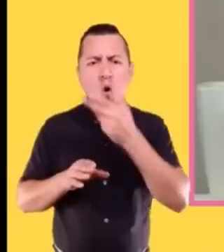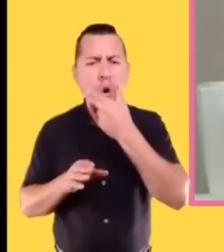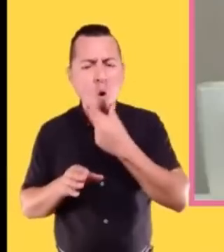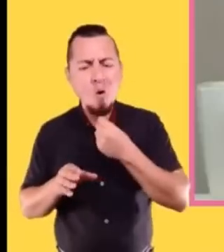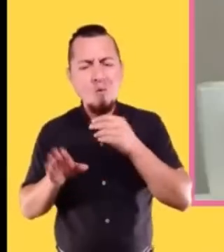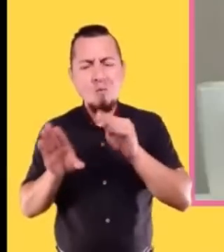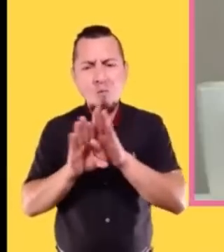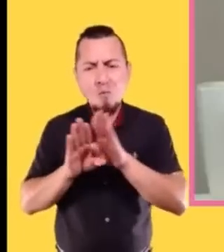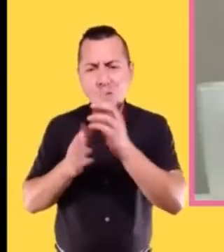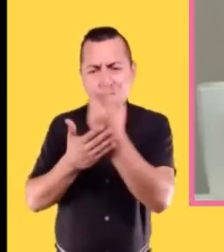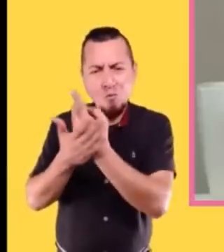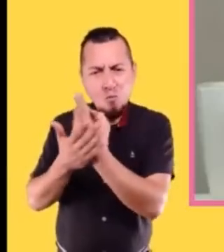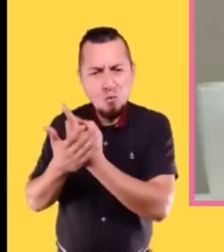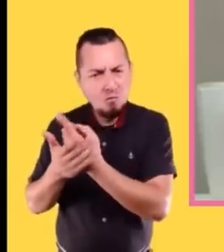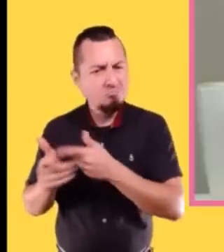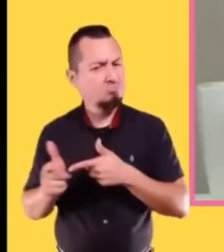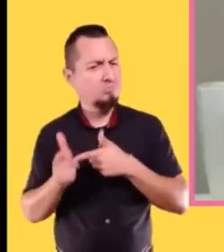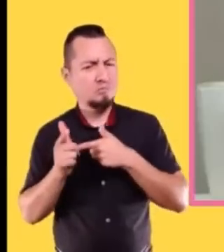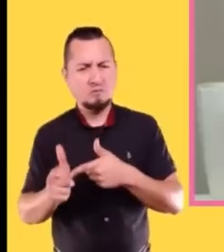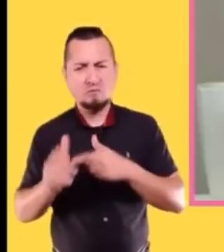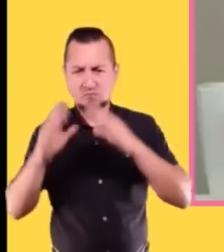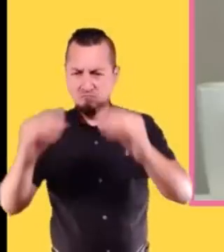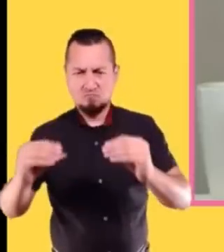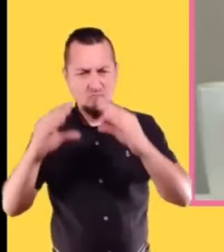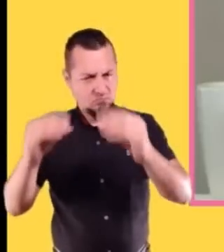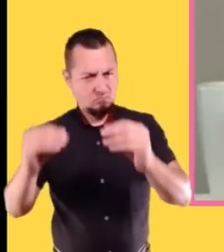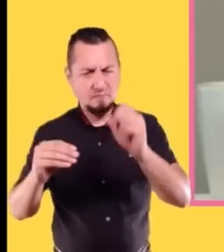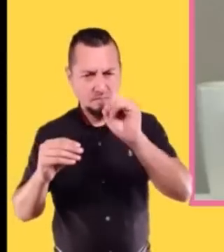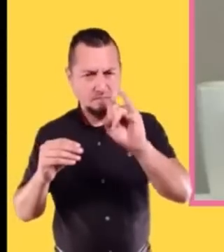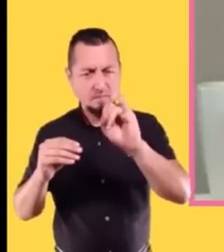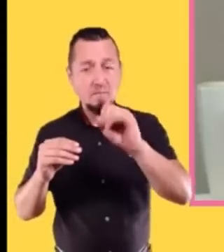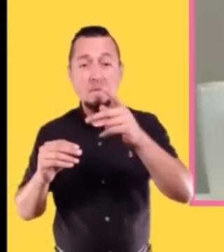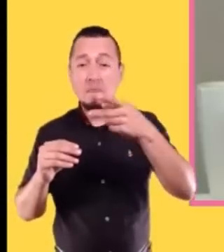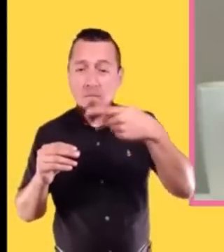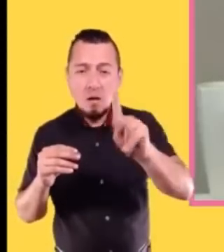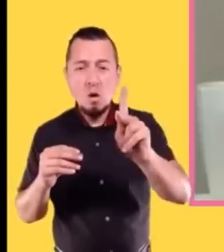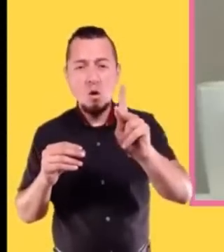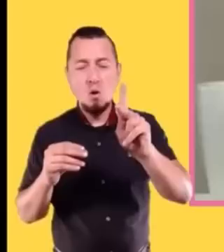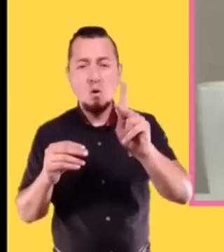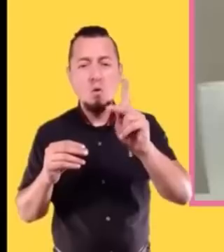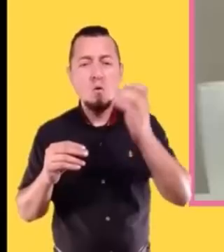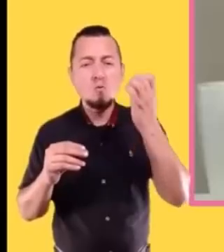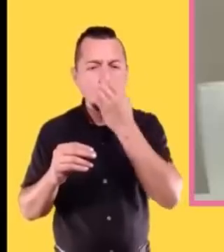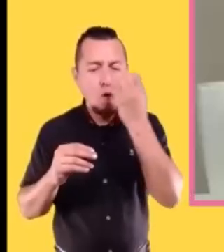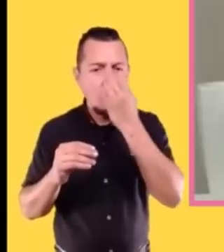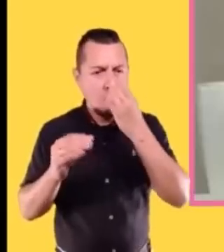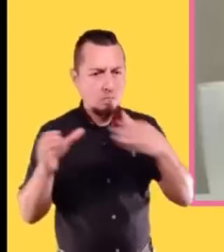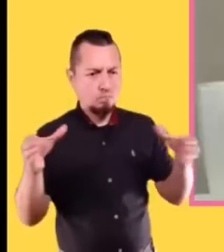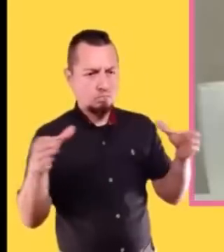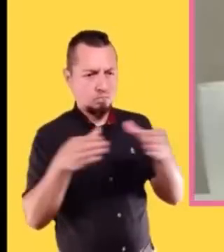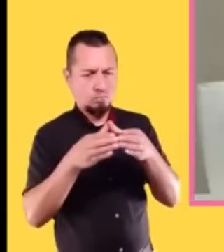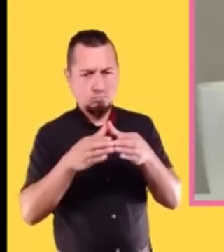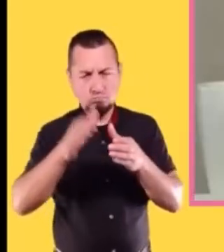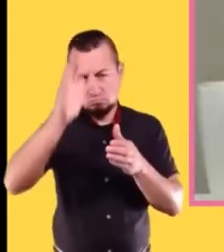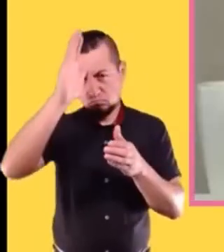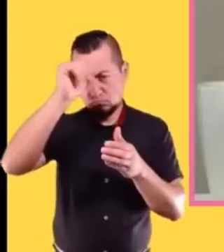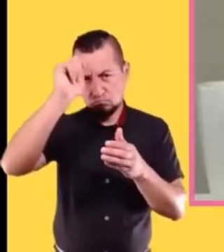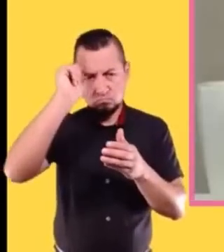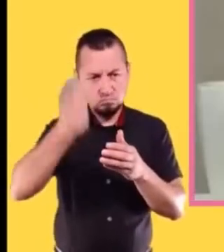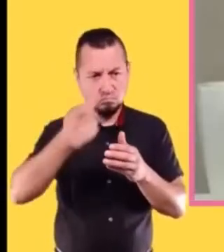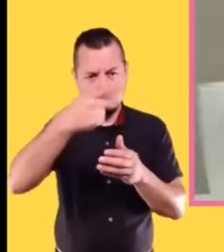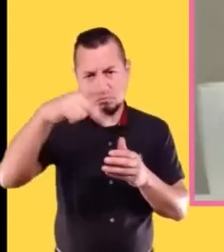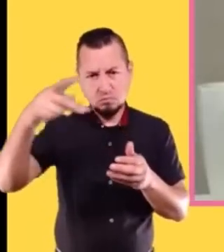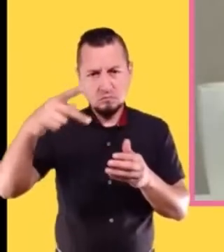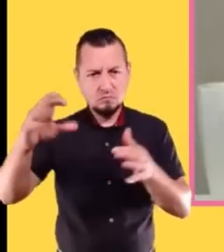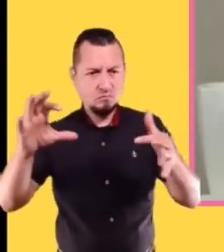seguir enseñando, por supuesto, pero si en una escuela, si en una comunidad educativa, la aplicación específica de la maqueta